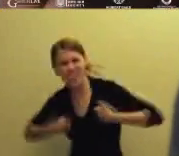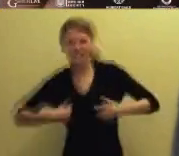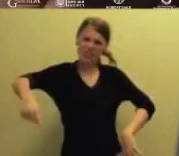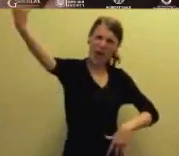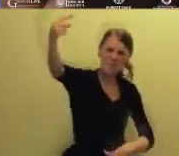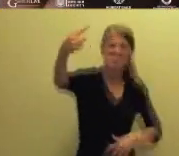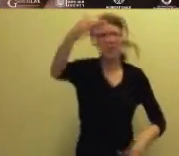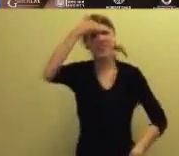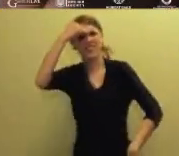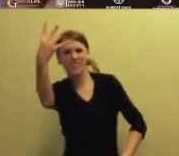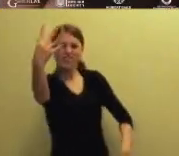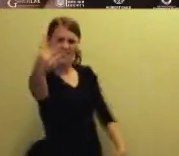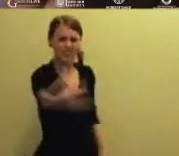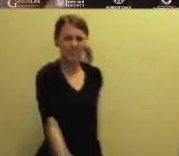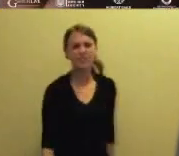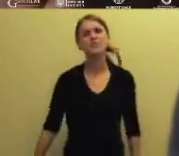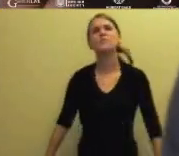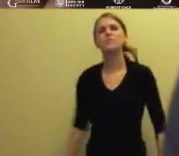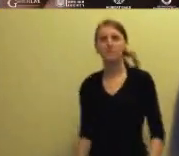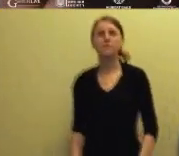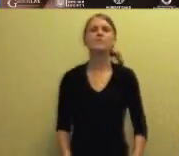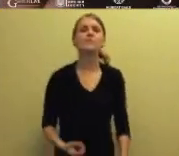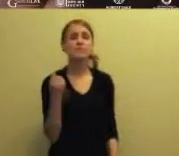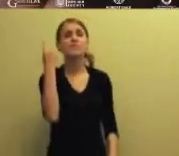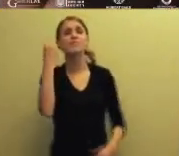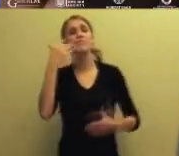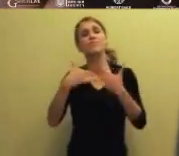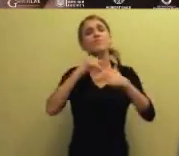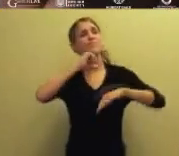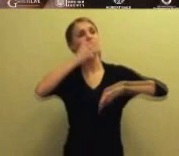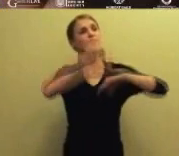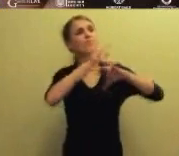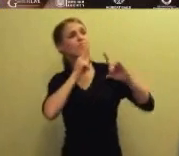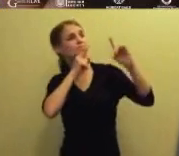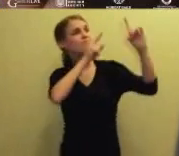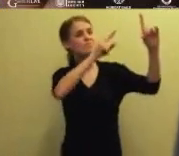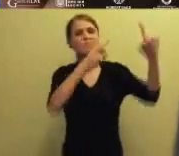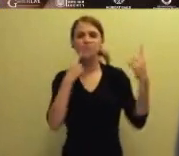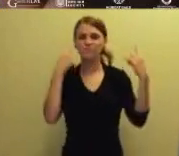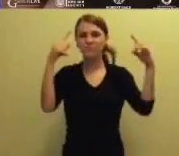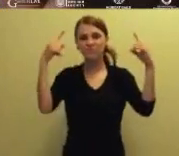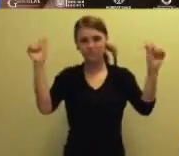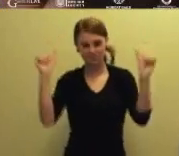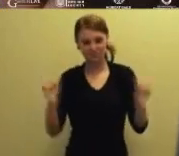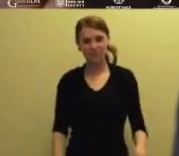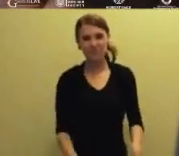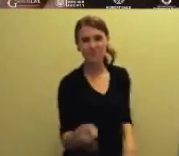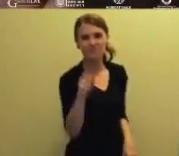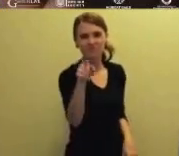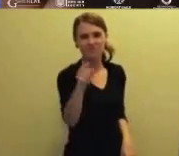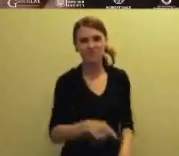haber hecho a lo mejor es dar la opción no si la película luego sube la lanza en formato doméstico y tal para que repito la película no tuvo apenas recorrido no